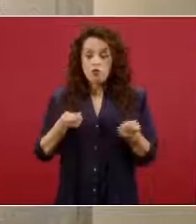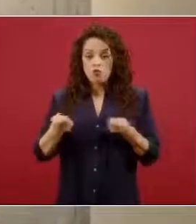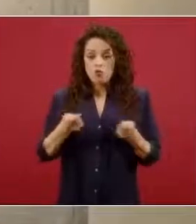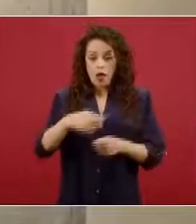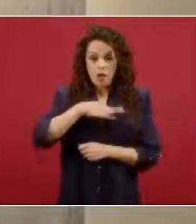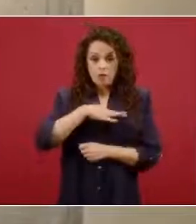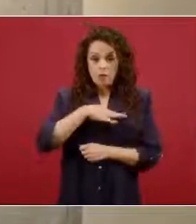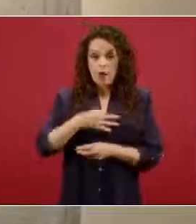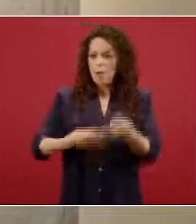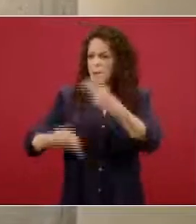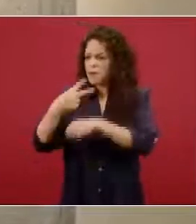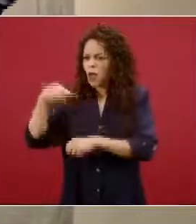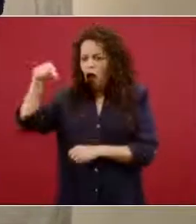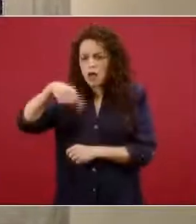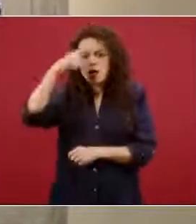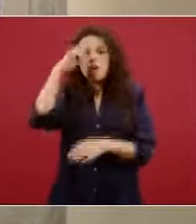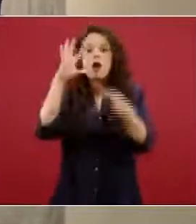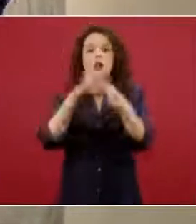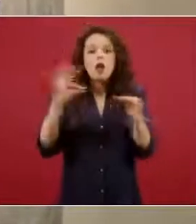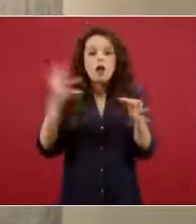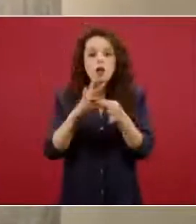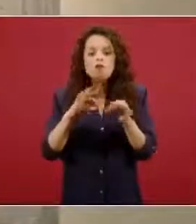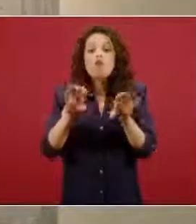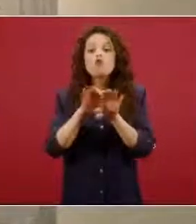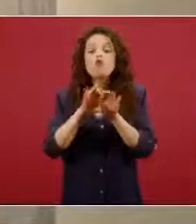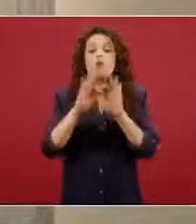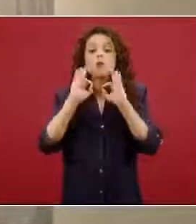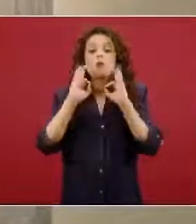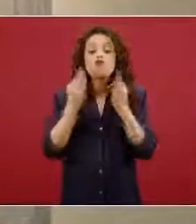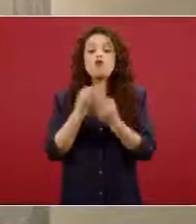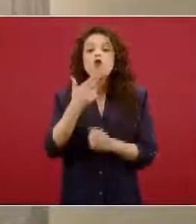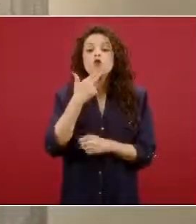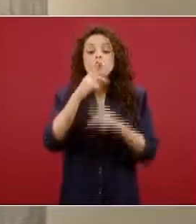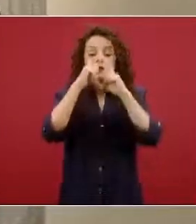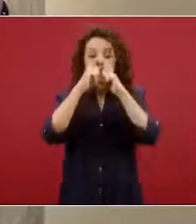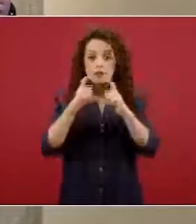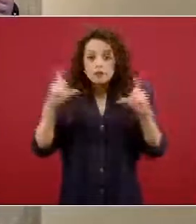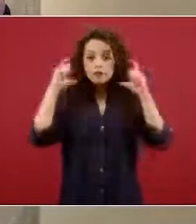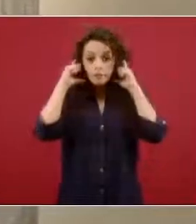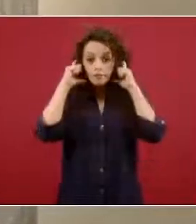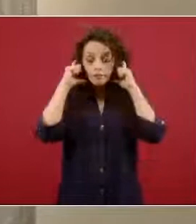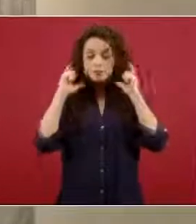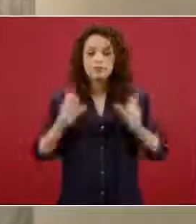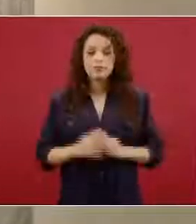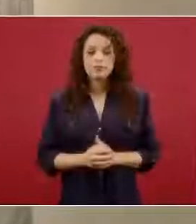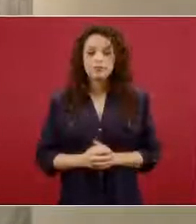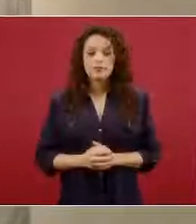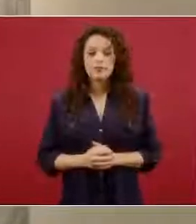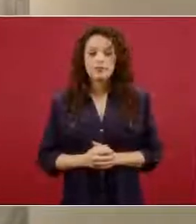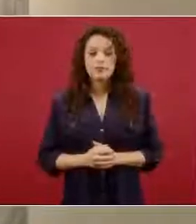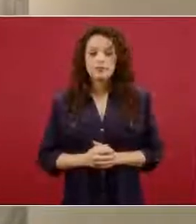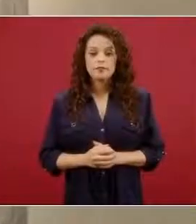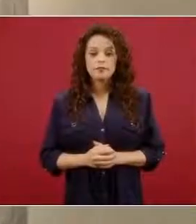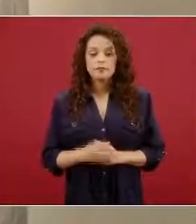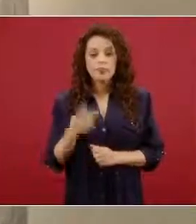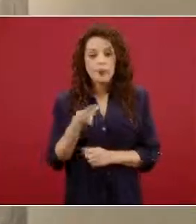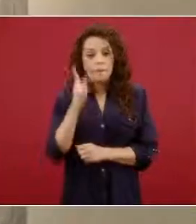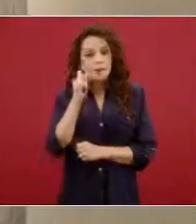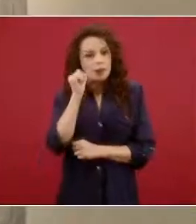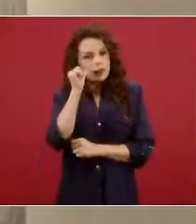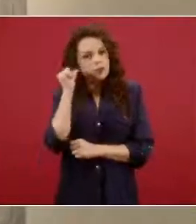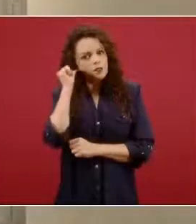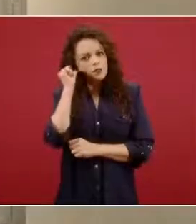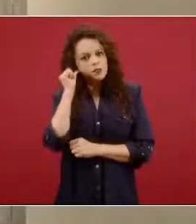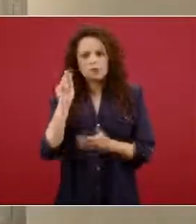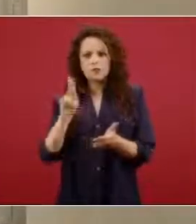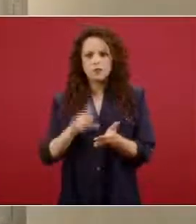venido aquí a hacer demostraciones, me parece sumamente didácticas, sobre el uso de cubrebocas. Pero ayer nos encontramos